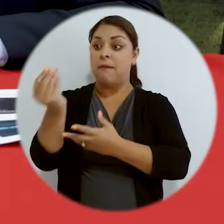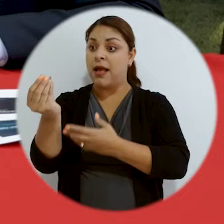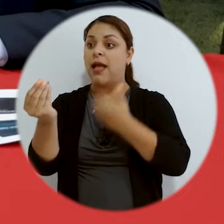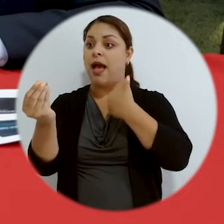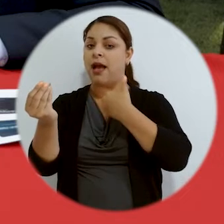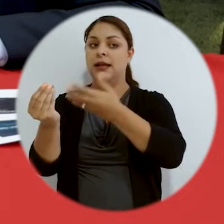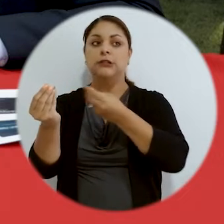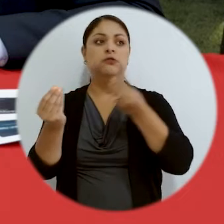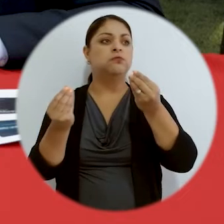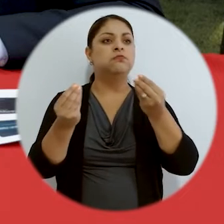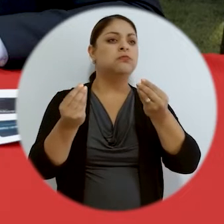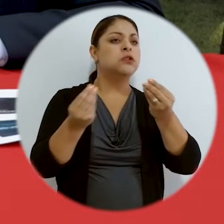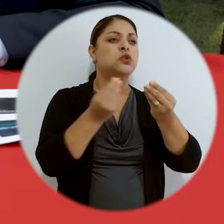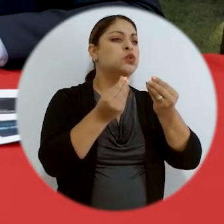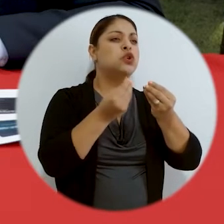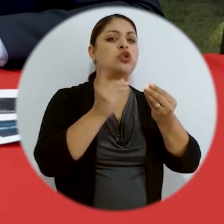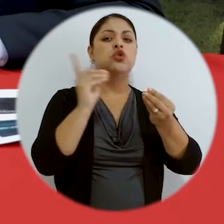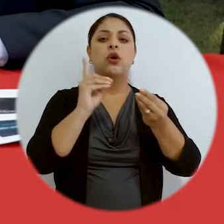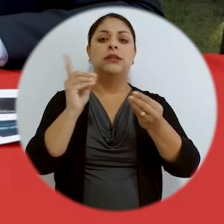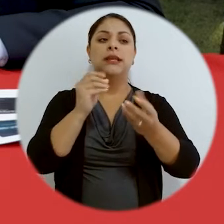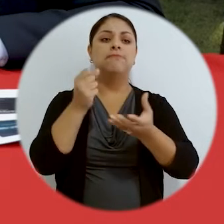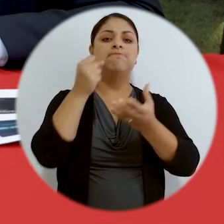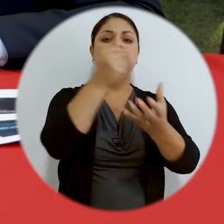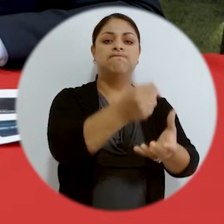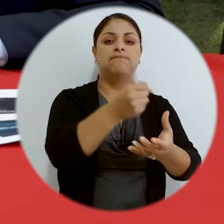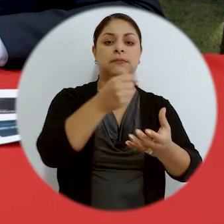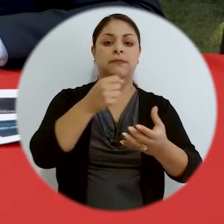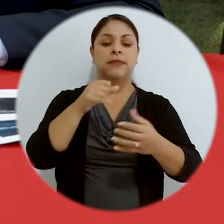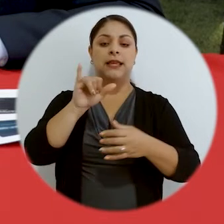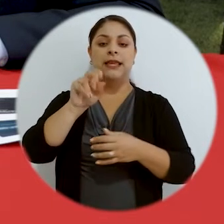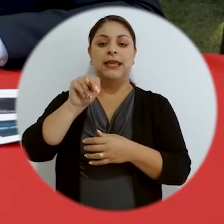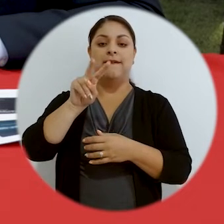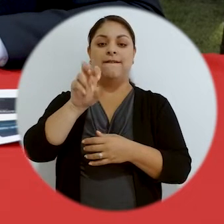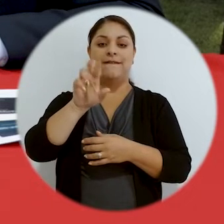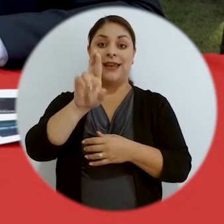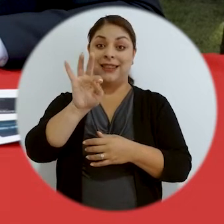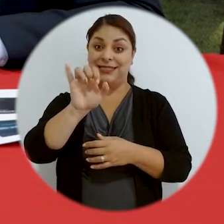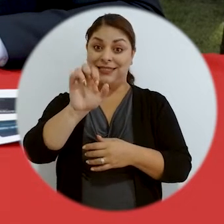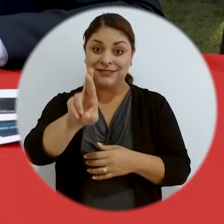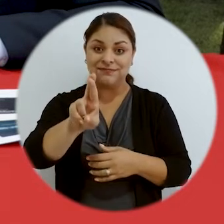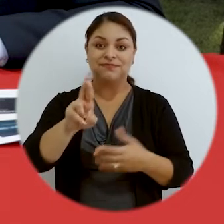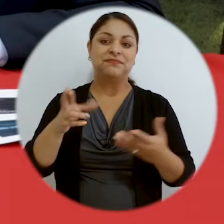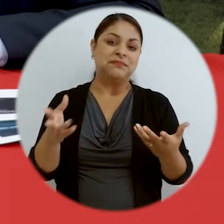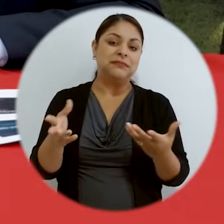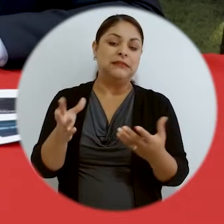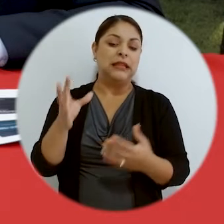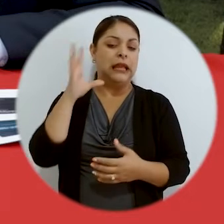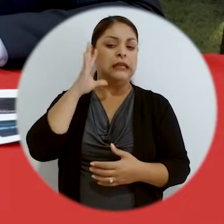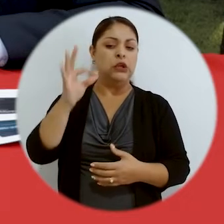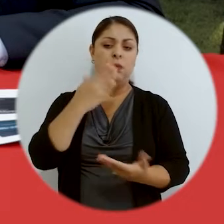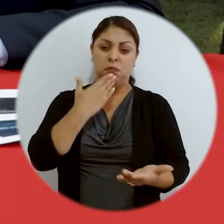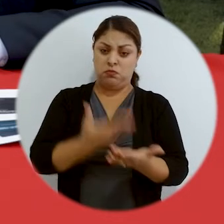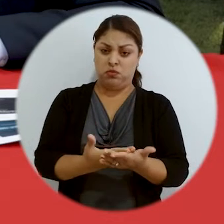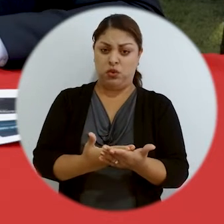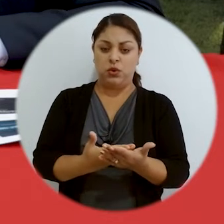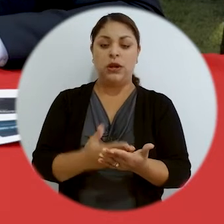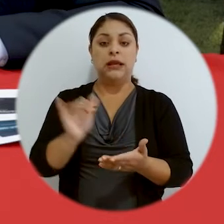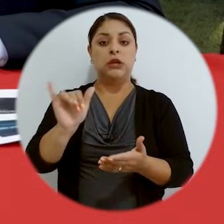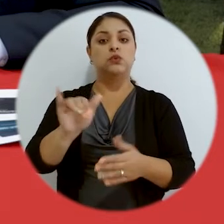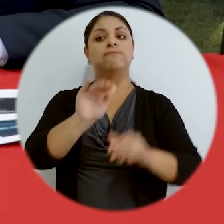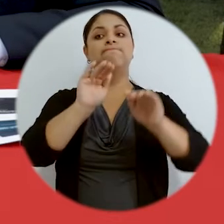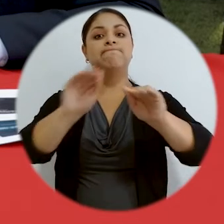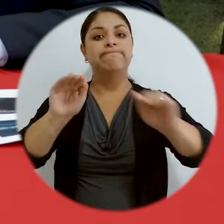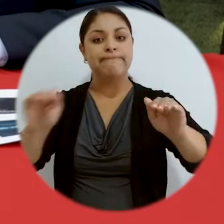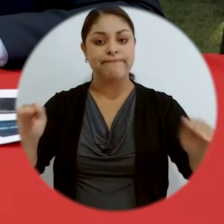invertir. Guillermo, yo creo que los costarricenses, quienes miren este podcast, tendrán digamos,